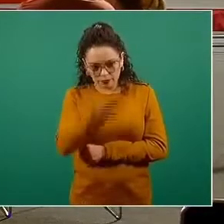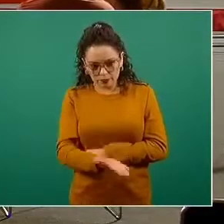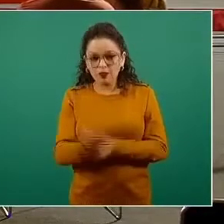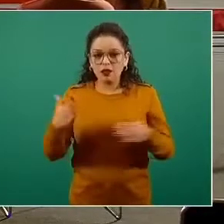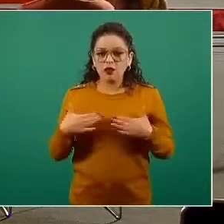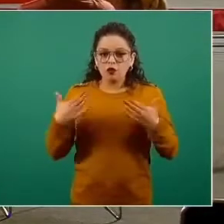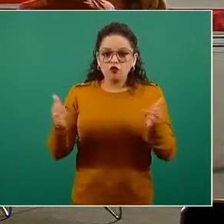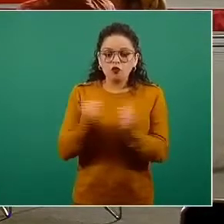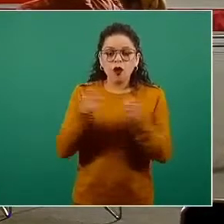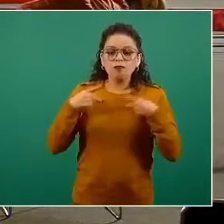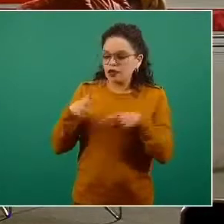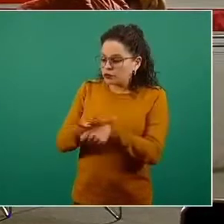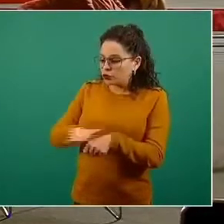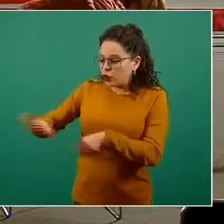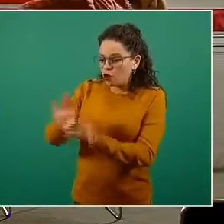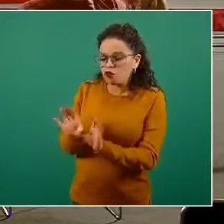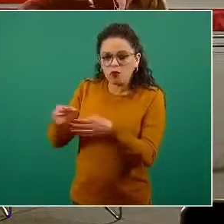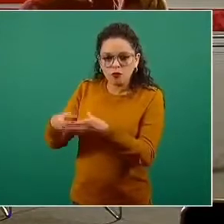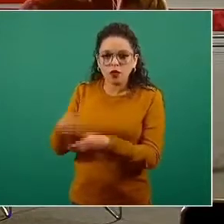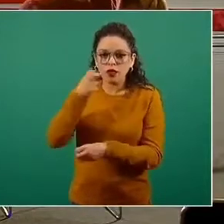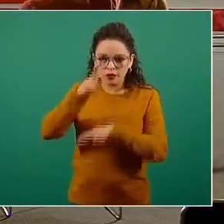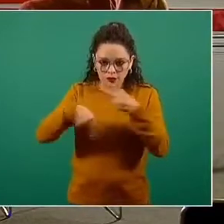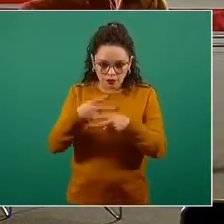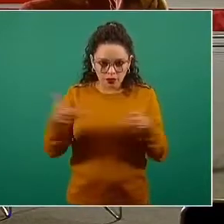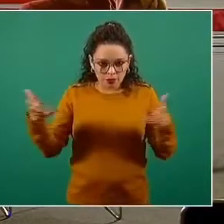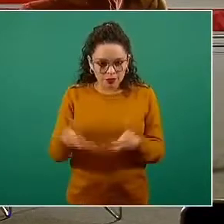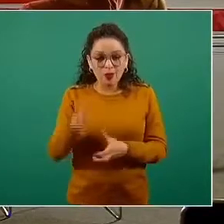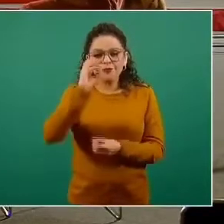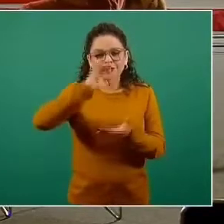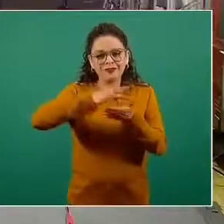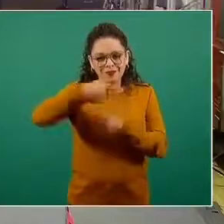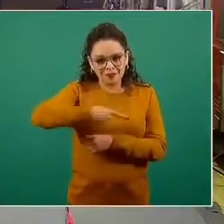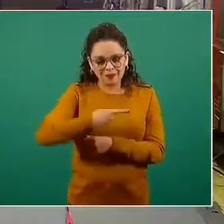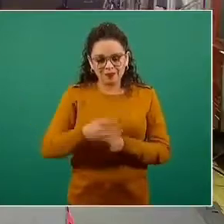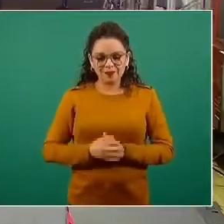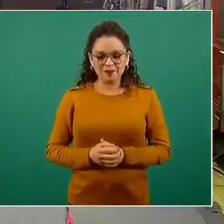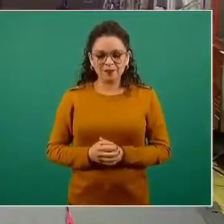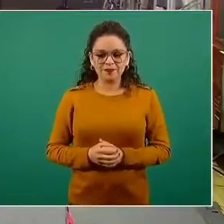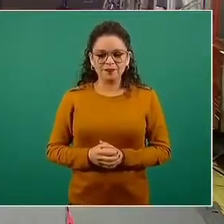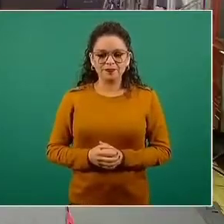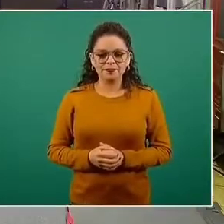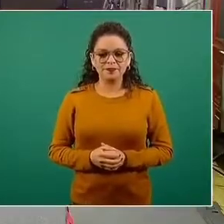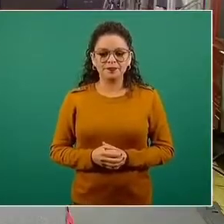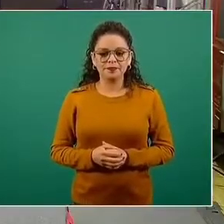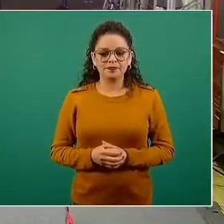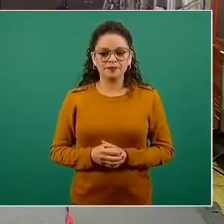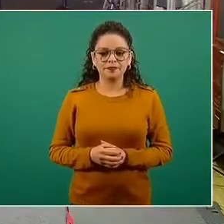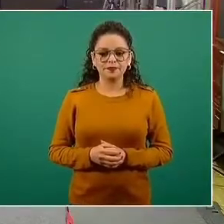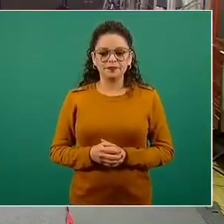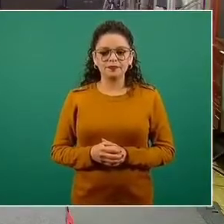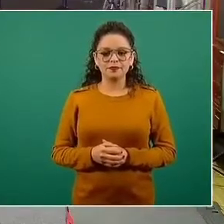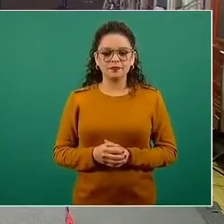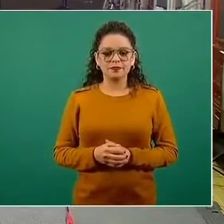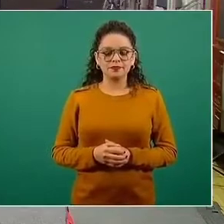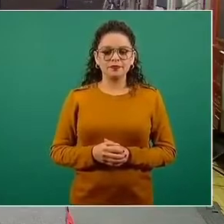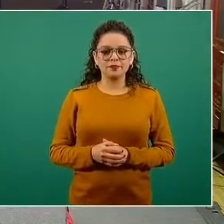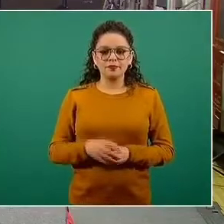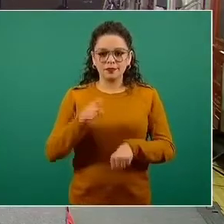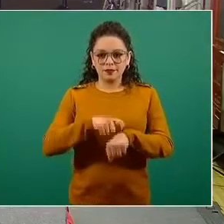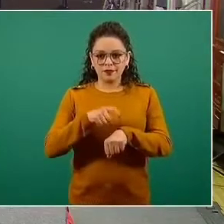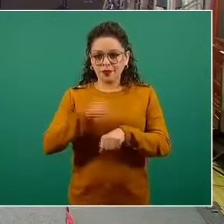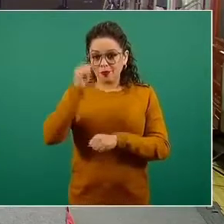pública. Eso es lo que estamos haciendo y lo que vamos a hacer. Muchas gracias. Fernanda, no, porque usted va a preguntar por… Nos queda muy poquito